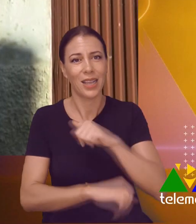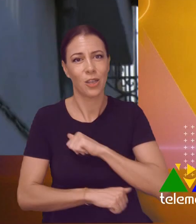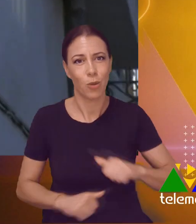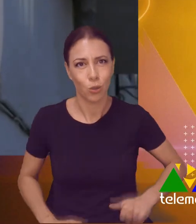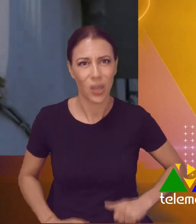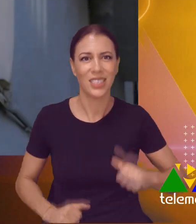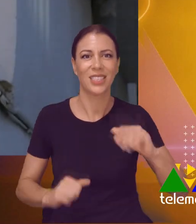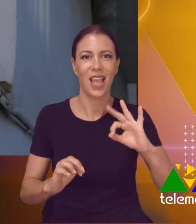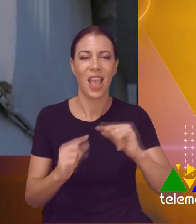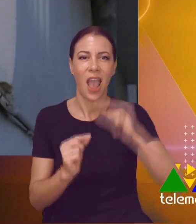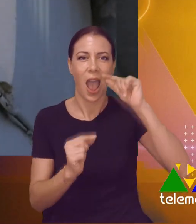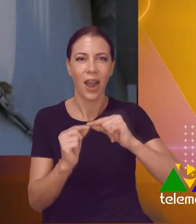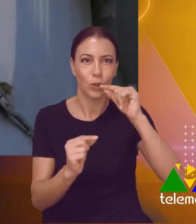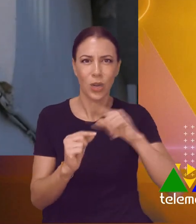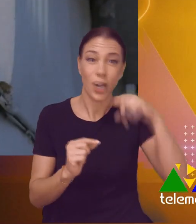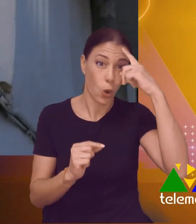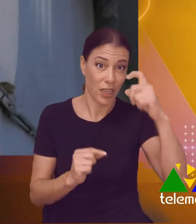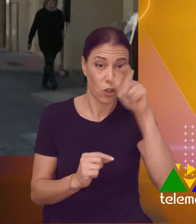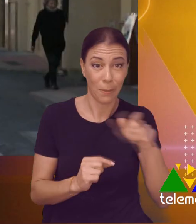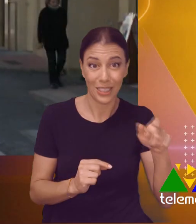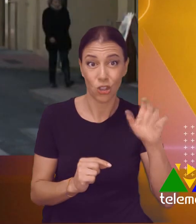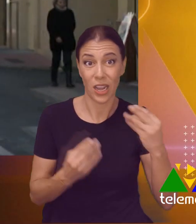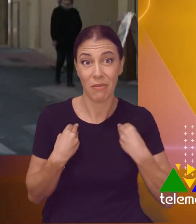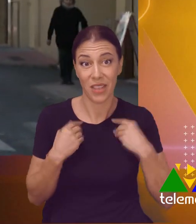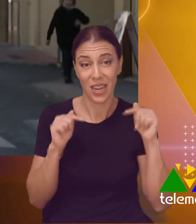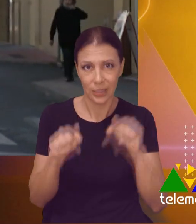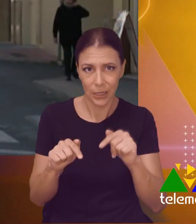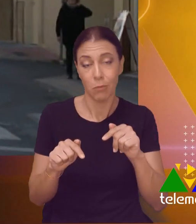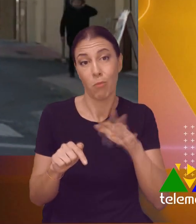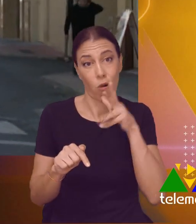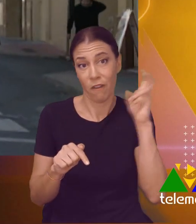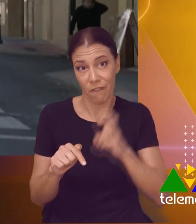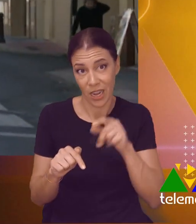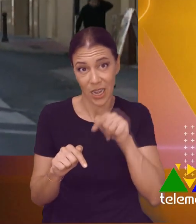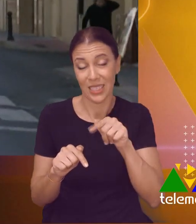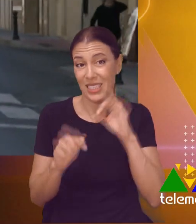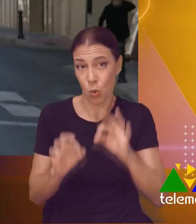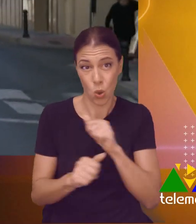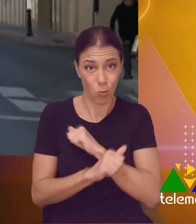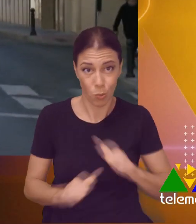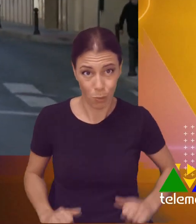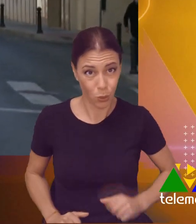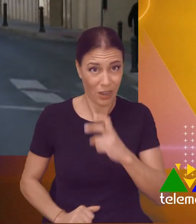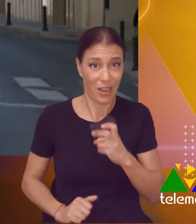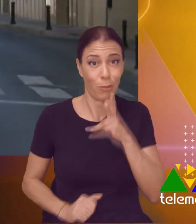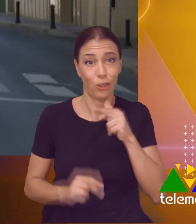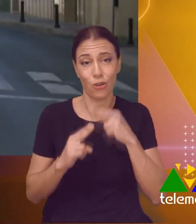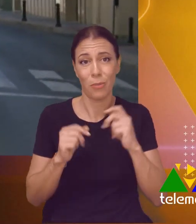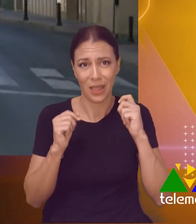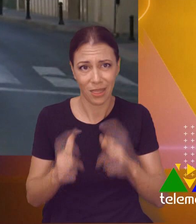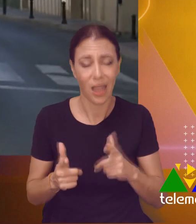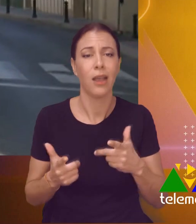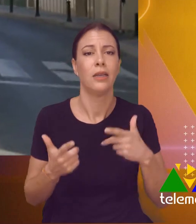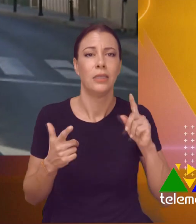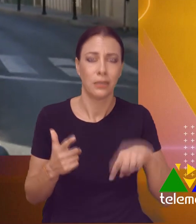antiguos habitantes de Motril que seguramente provenían de Portugal, y la Rambla que le da el